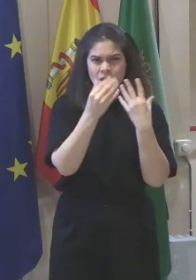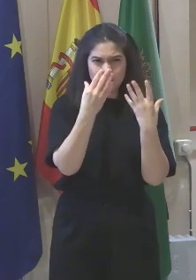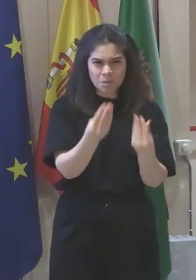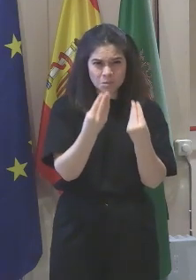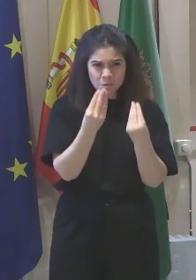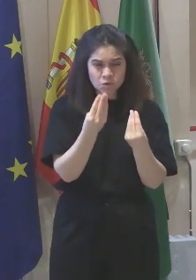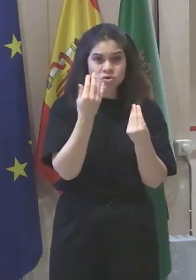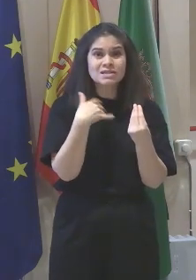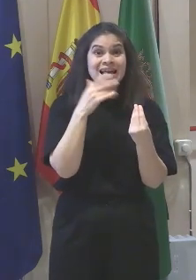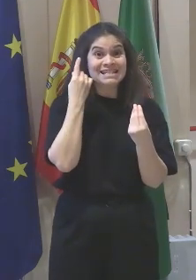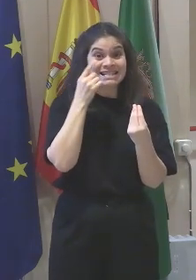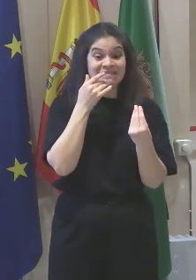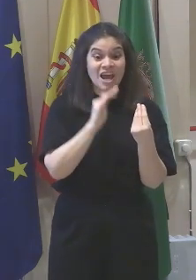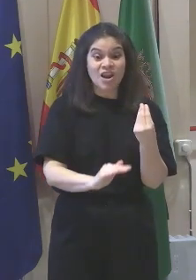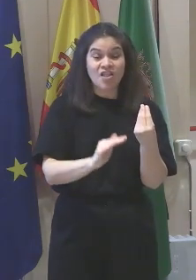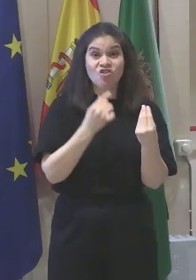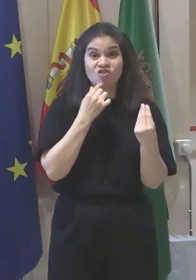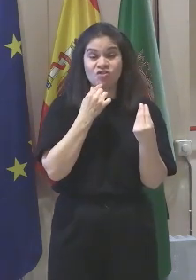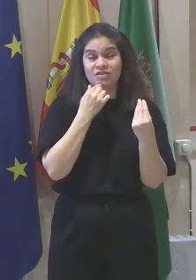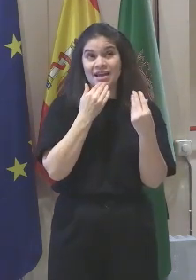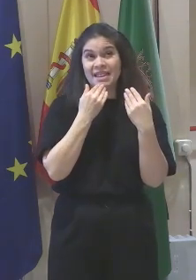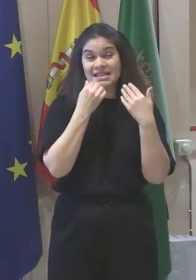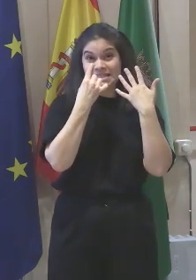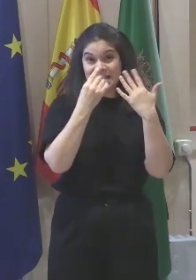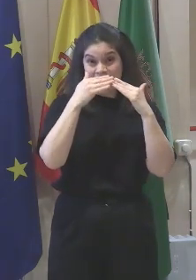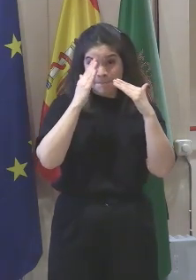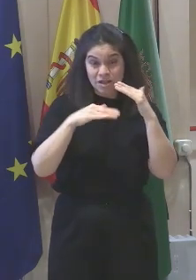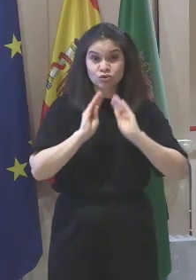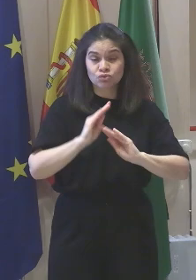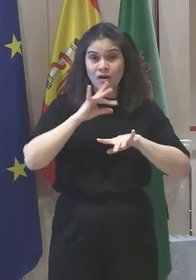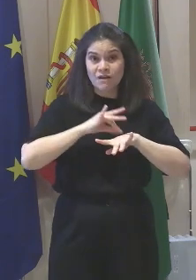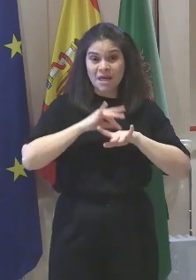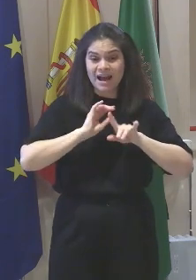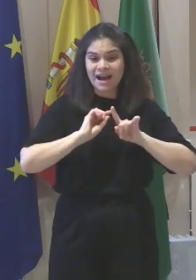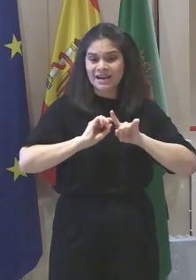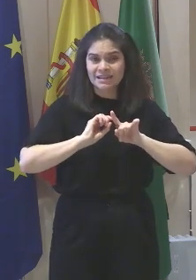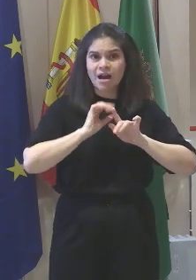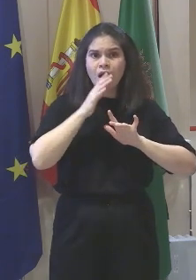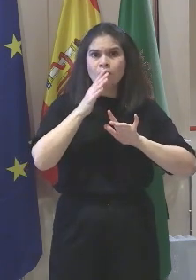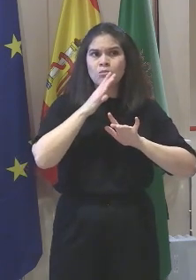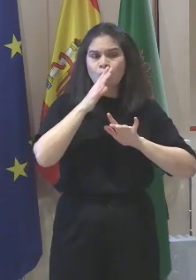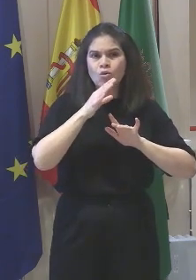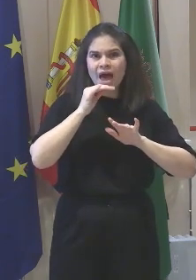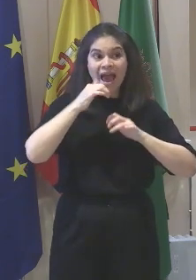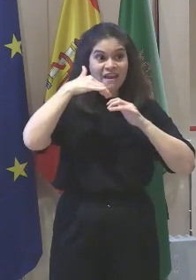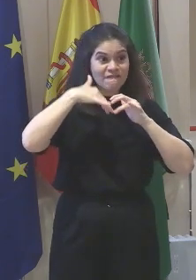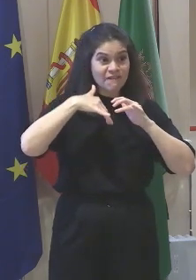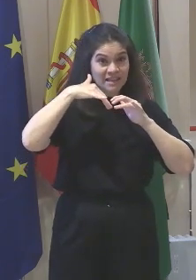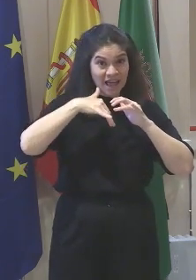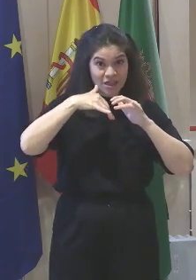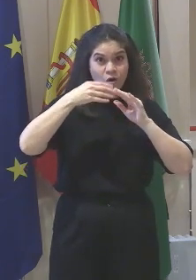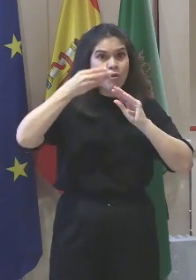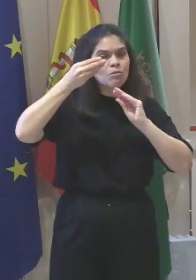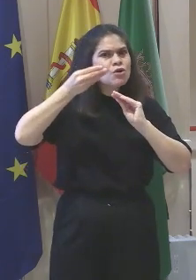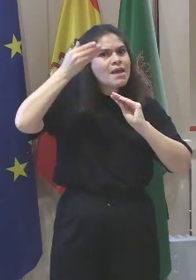por ejemplo, que los niños menores de 6 años, su enfermedad se caracteriza más por una infiltración muy importante